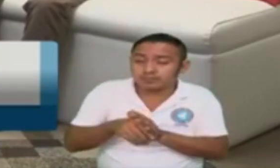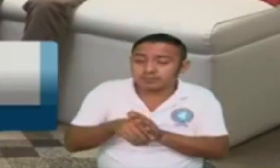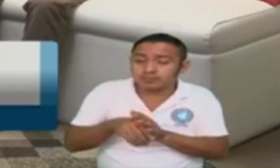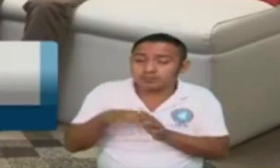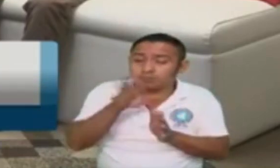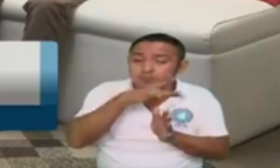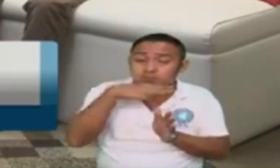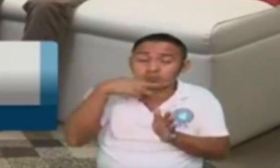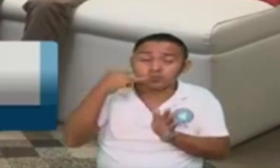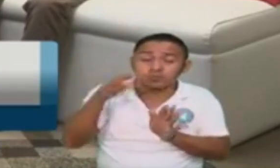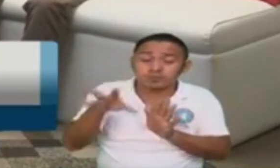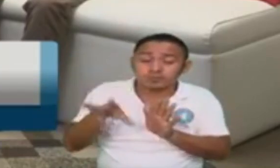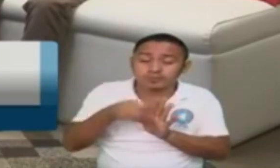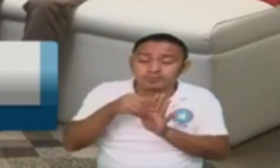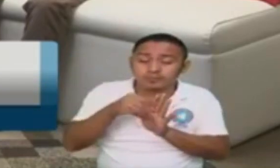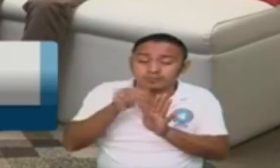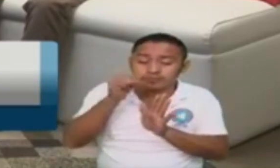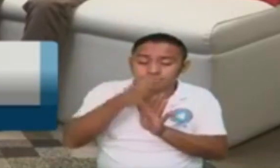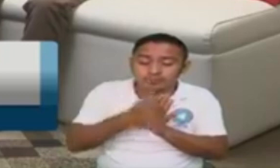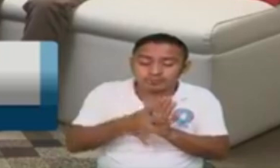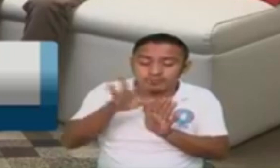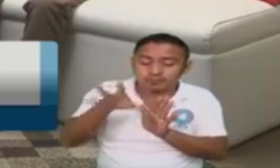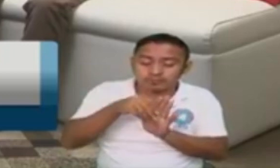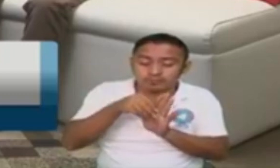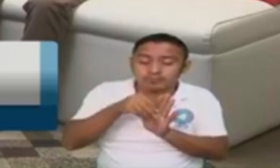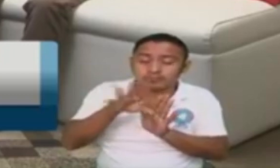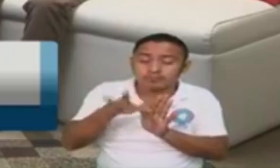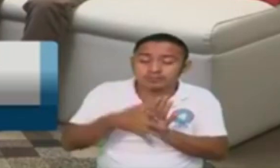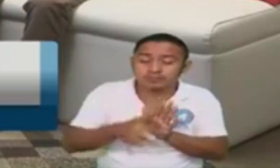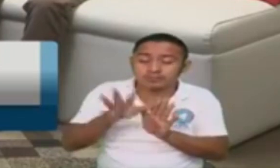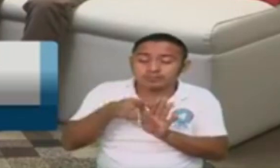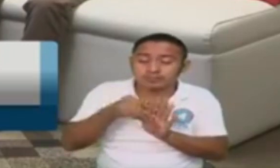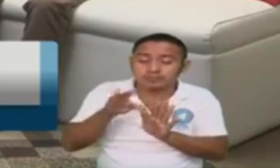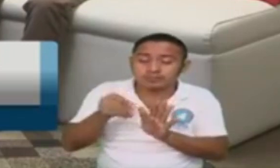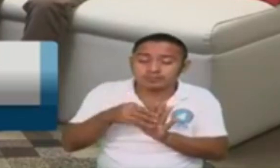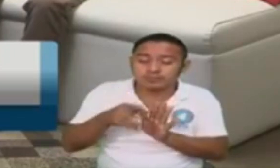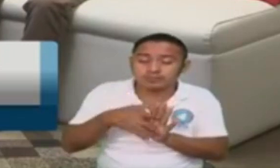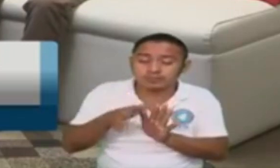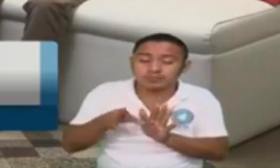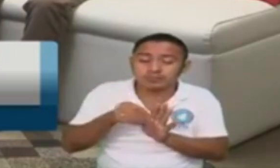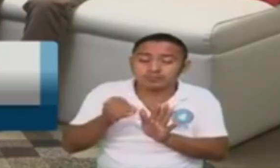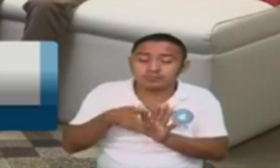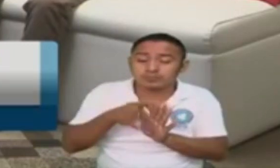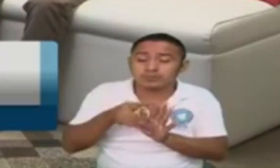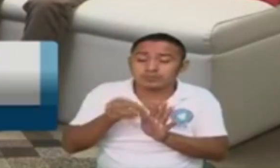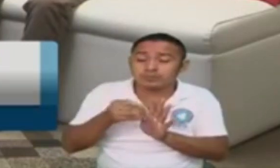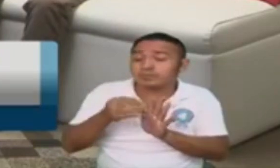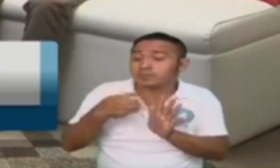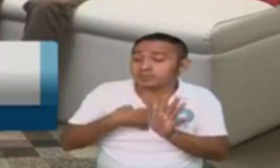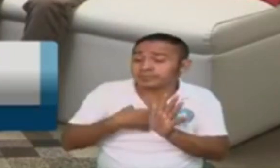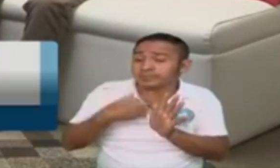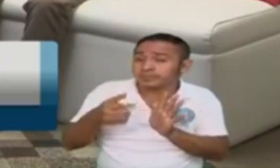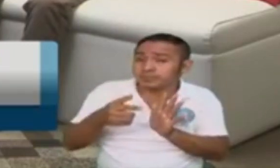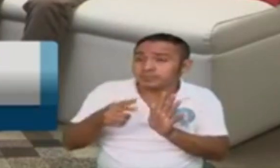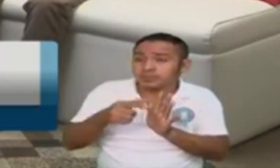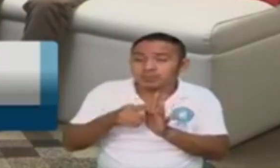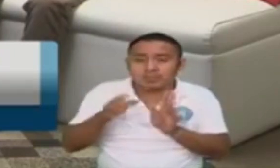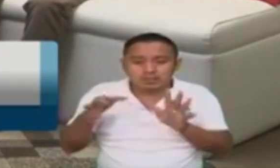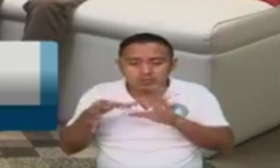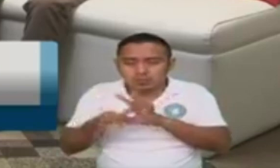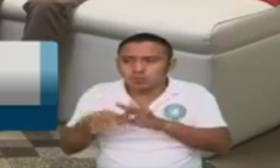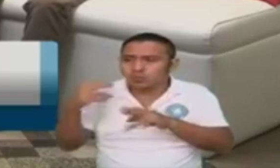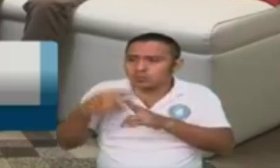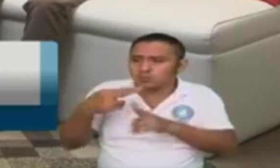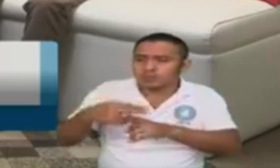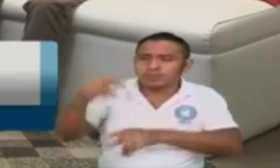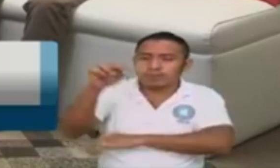pues. Te introducen la sustancia, te inyectan la sustancia y ven si el nódulo se pinta con la sustancia. Entonces le dicen un